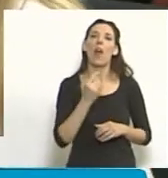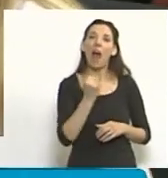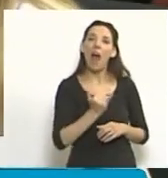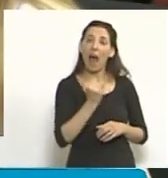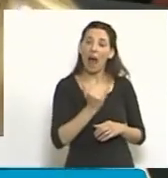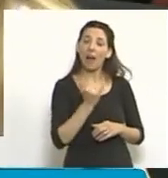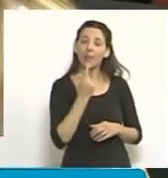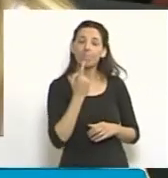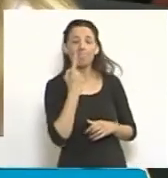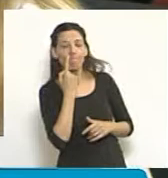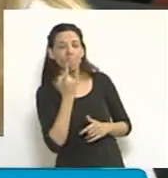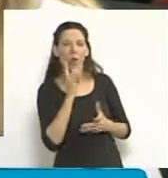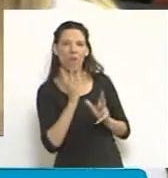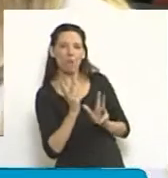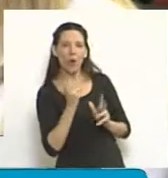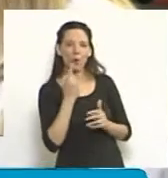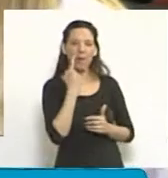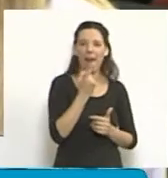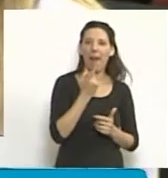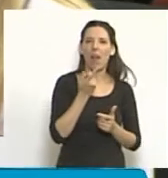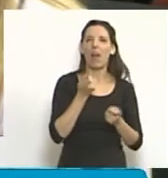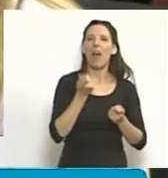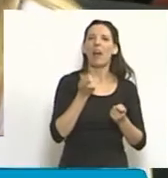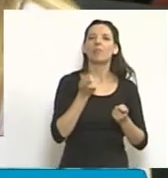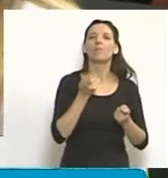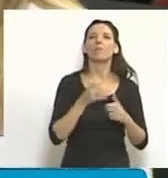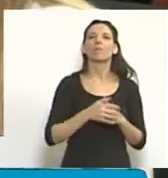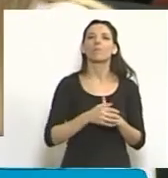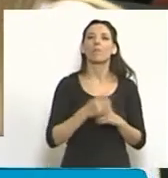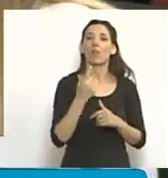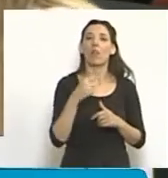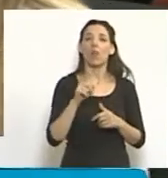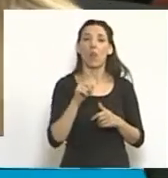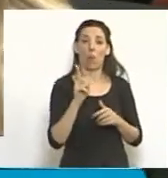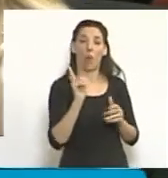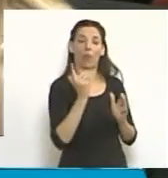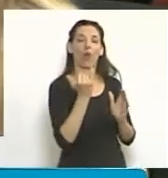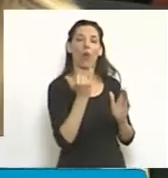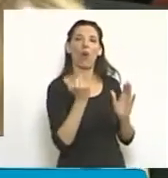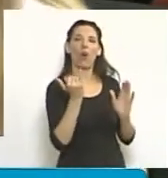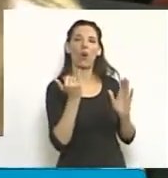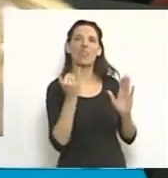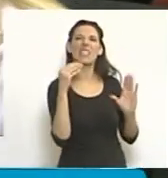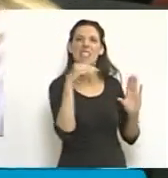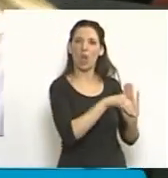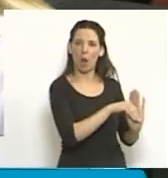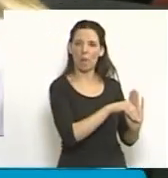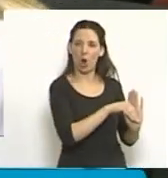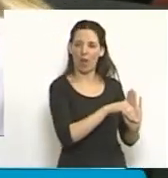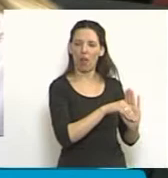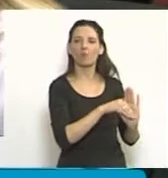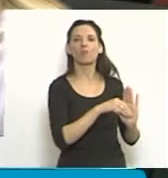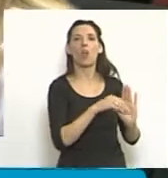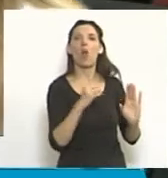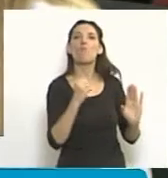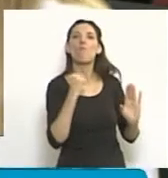una intención y una maniobra que se pretende concretar con la incorporación masiva, muy